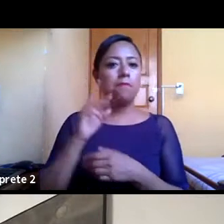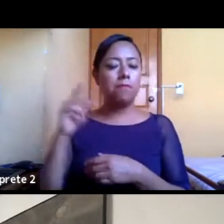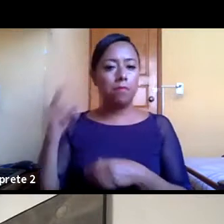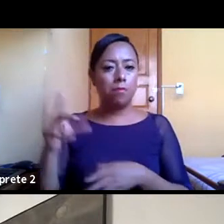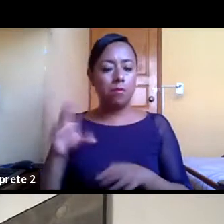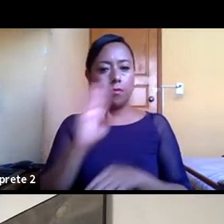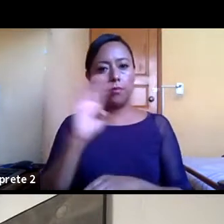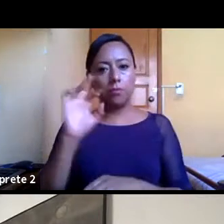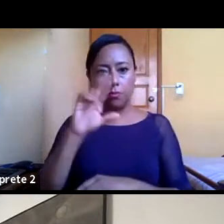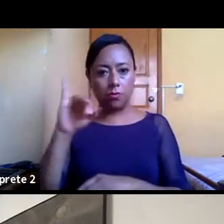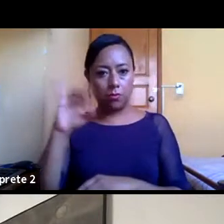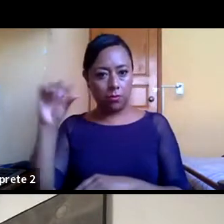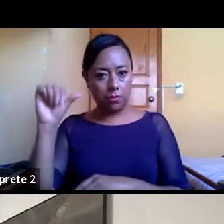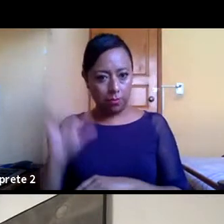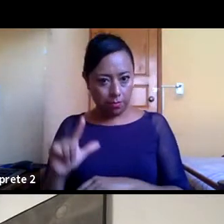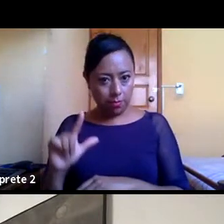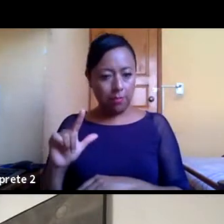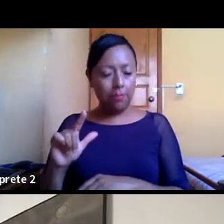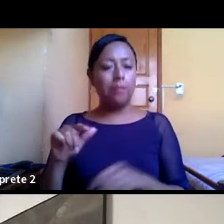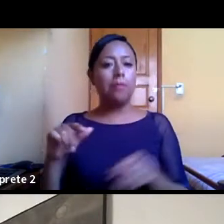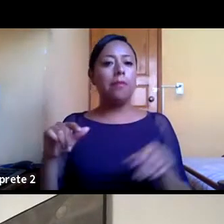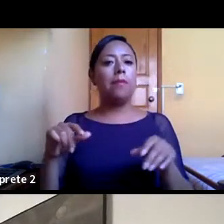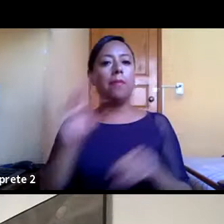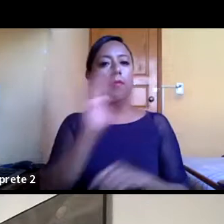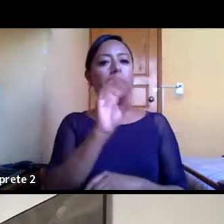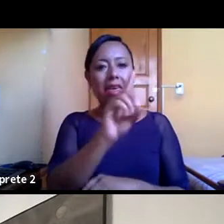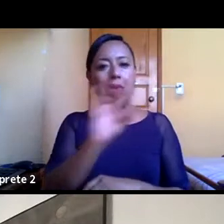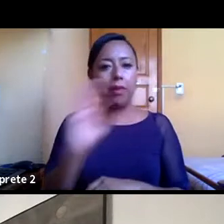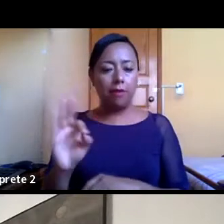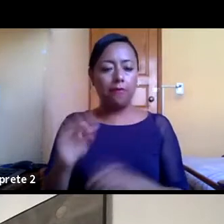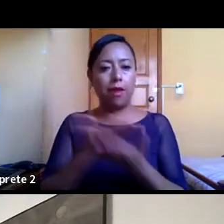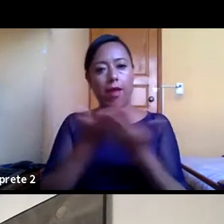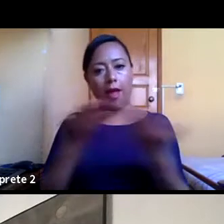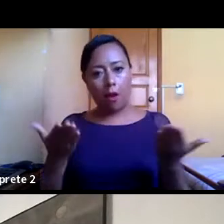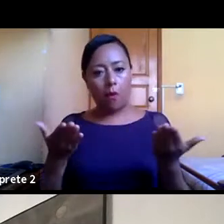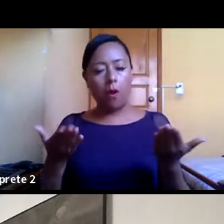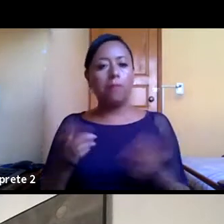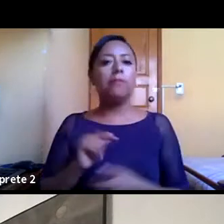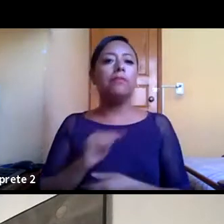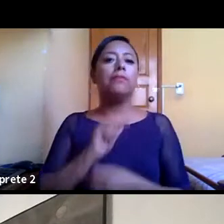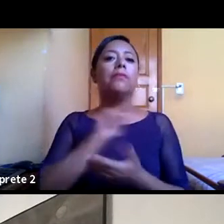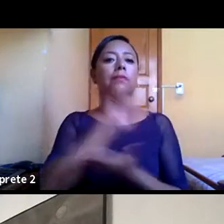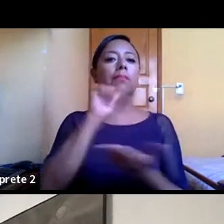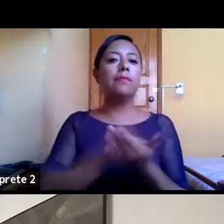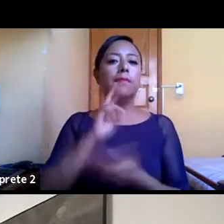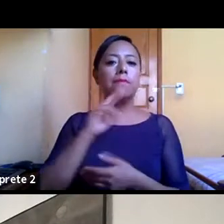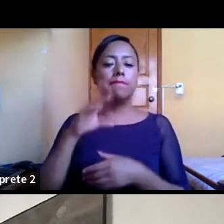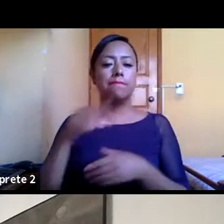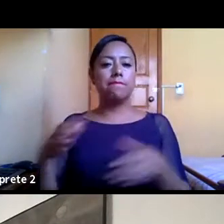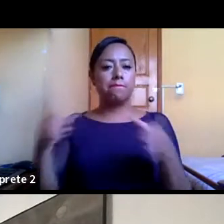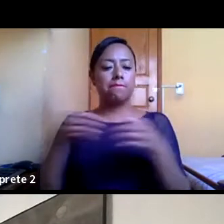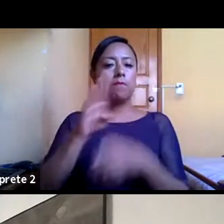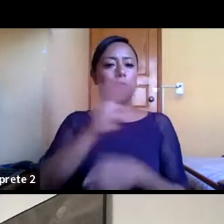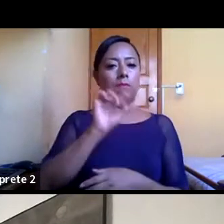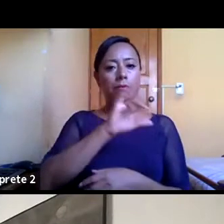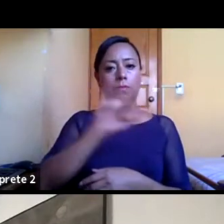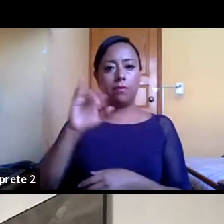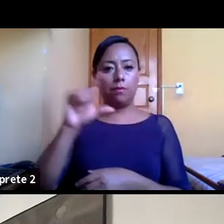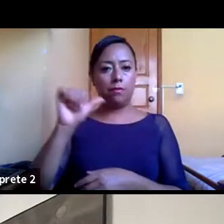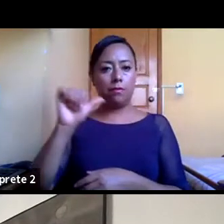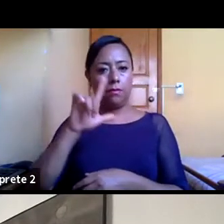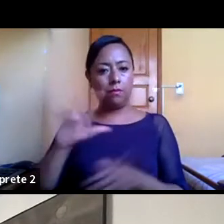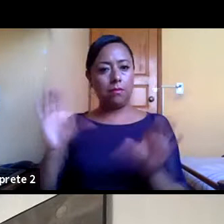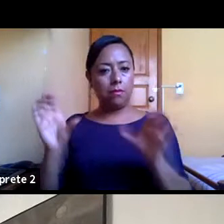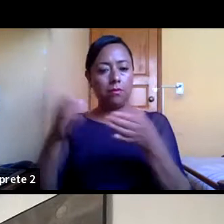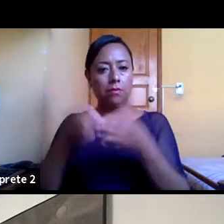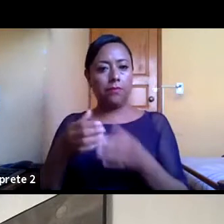Comunitario del Distrito Federal y se expide la Ley de Mejoramiento Barrial y Comunitario Tequio